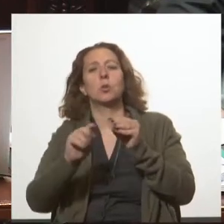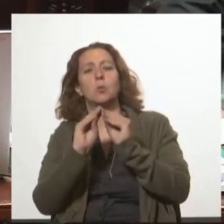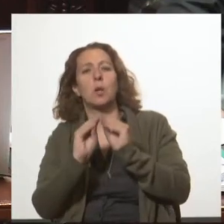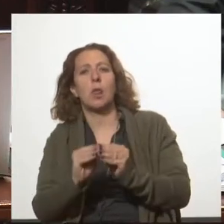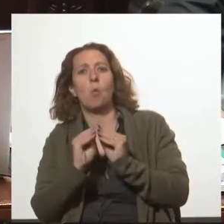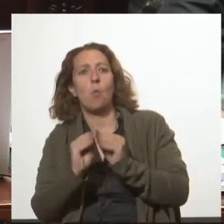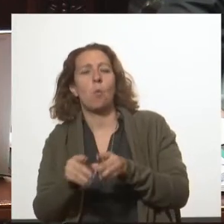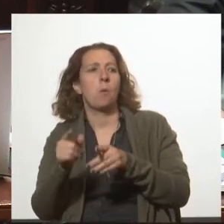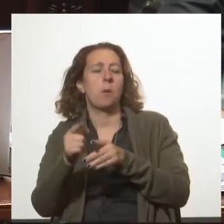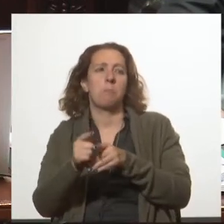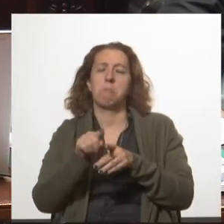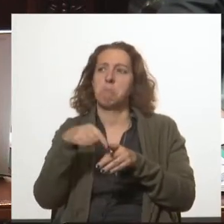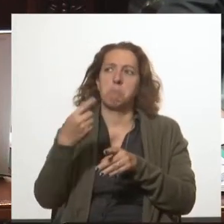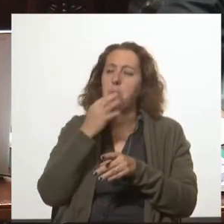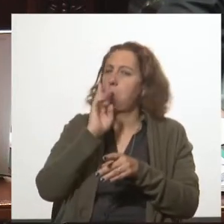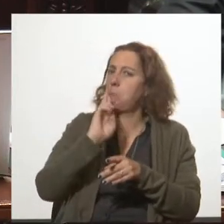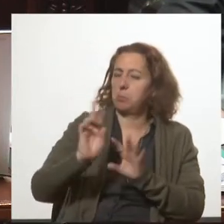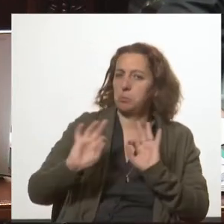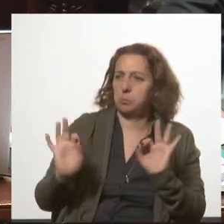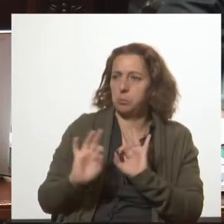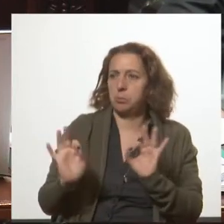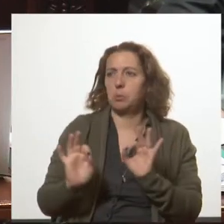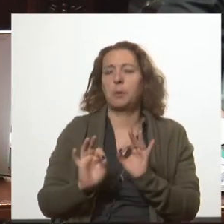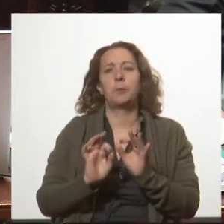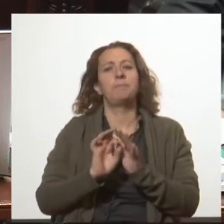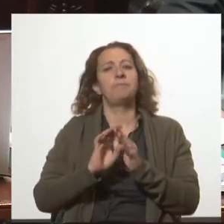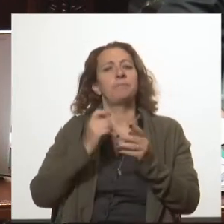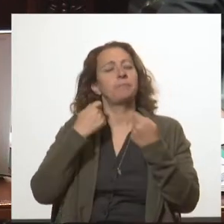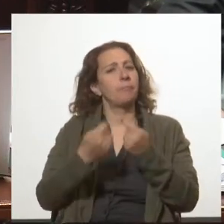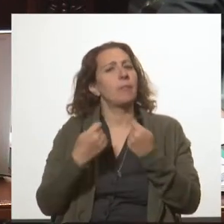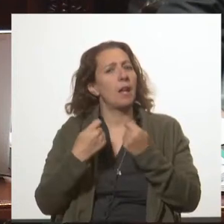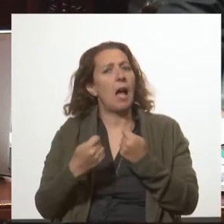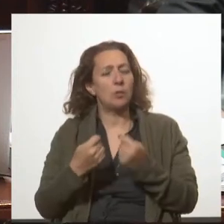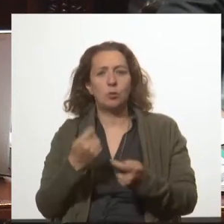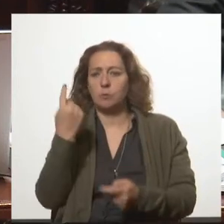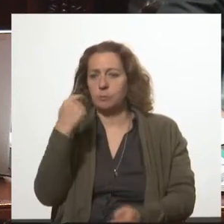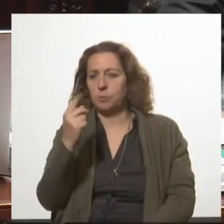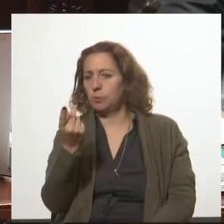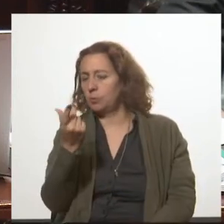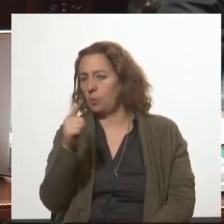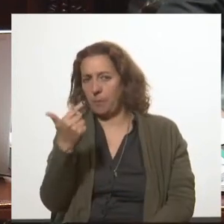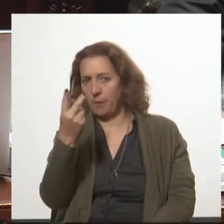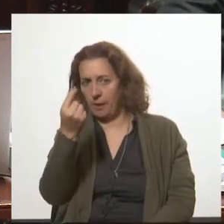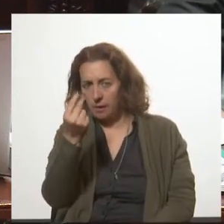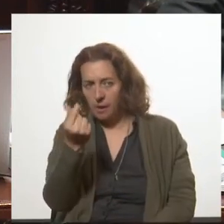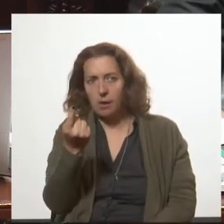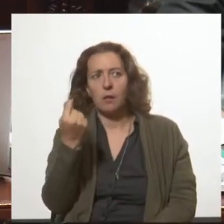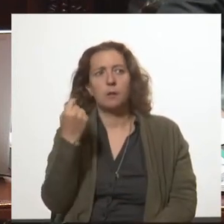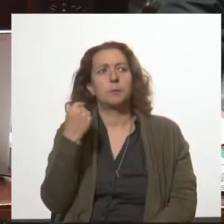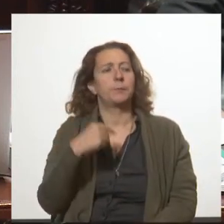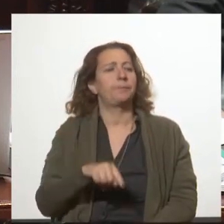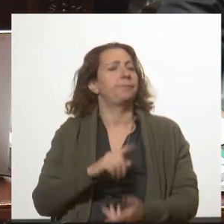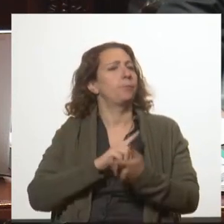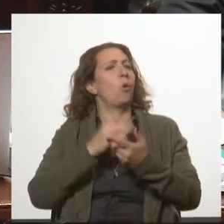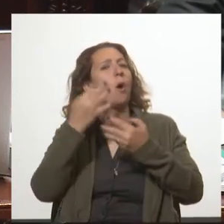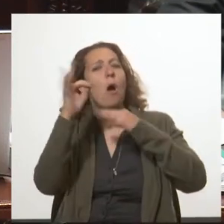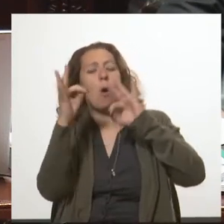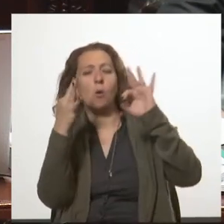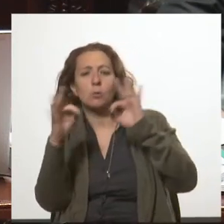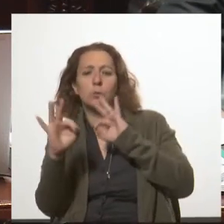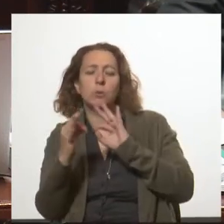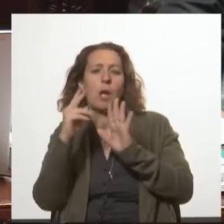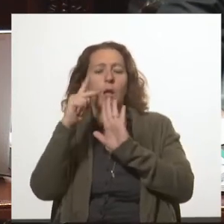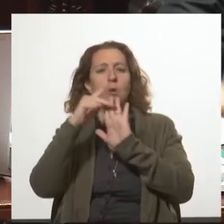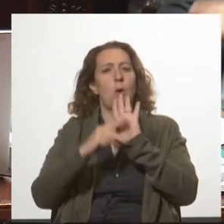directamente al complejo sin crédito disponible en forma frecuente el no haber ajustado la actuación a las normas de administración